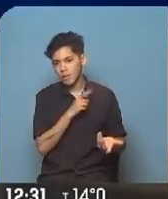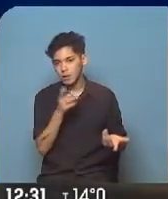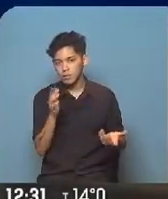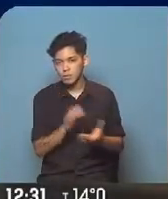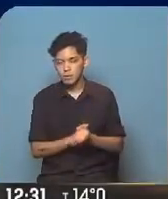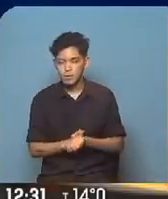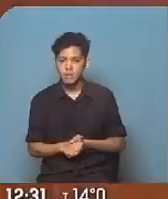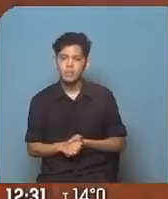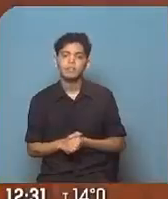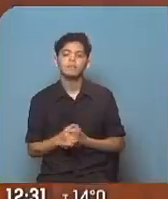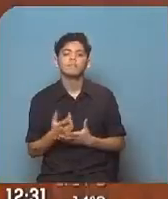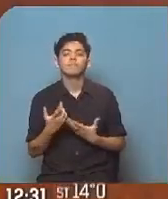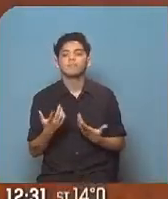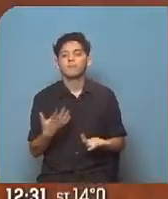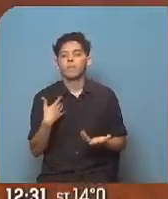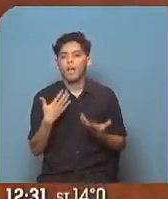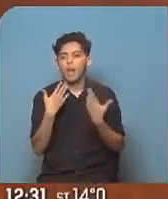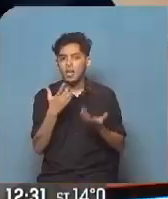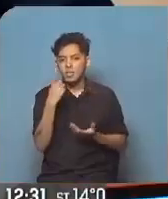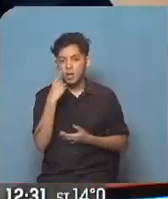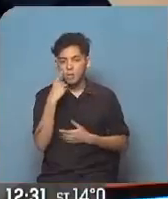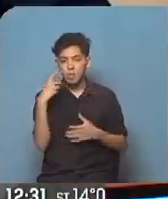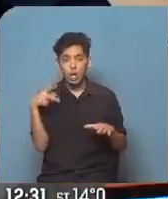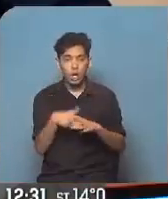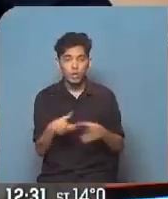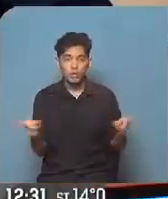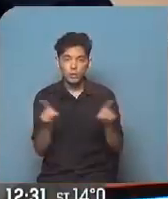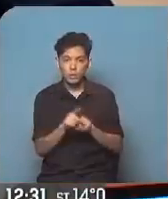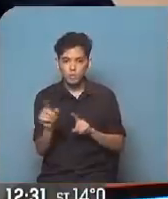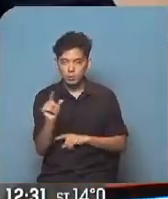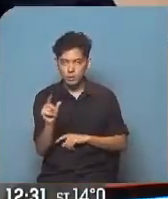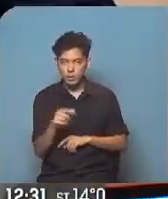Listo, Gracias. Muchísimas gracias, No, Gabriel gracias a ustedes. Camaño. Vamos al corte, ¿te Dale, parece? la pausa, ya volvemos. Ya volvemos.